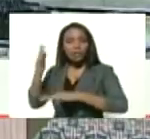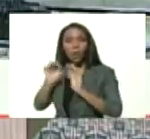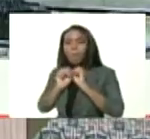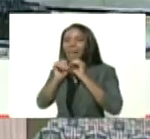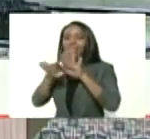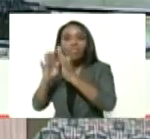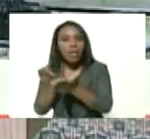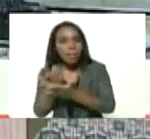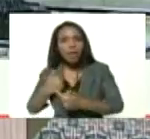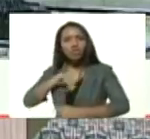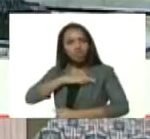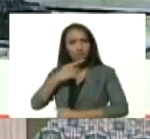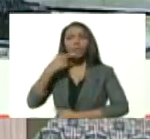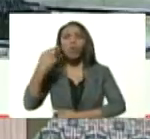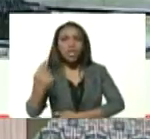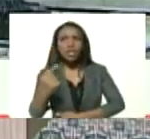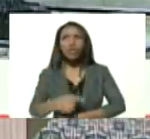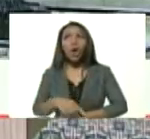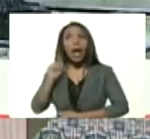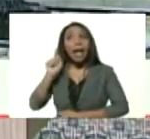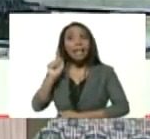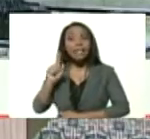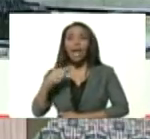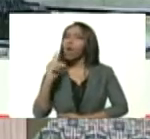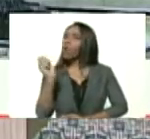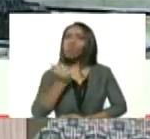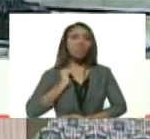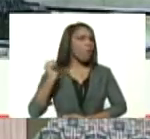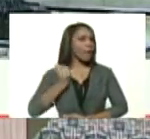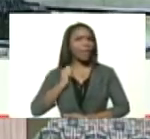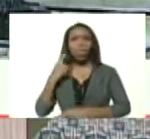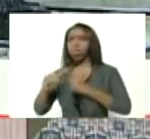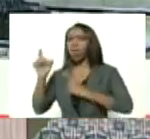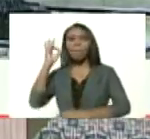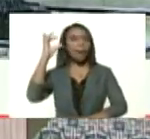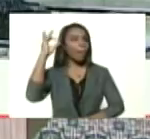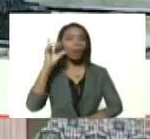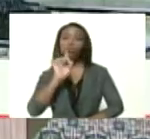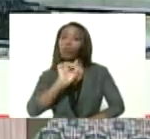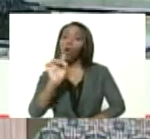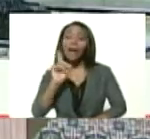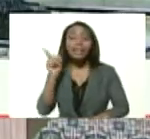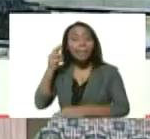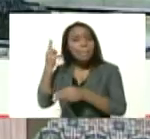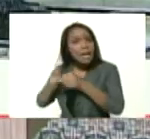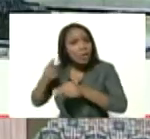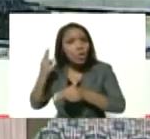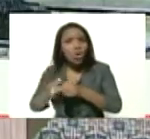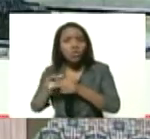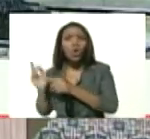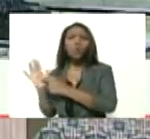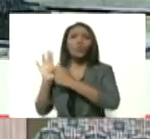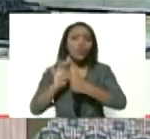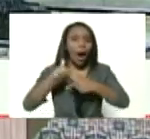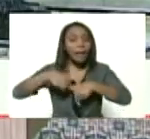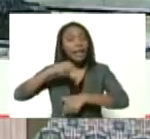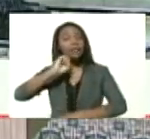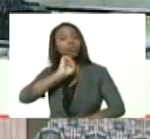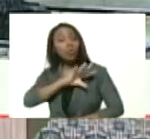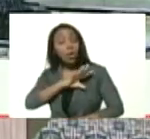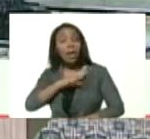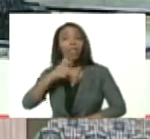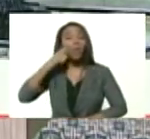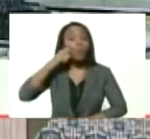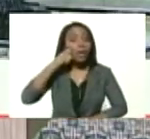Lo hemos dicho, esta pandemia no es cualquier cosa. Ha sido una de las más peligrosas que se ha presentado en la historia de